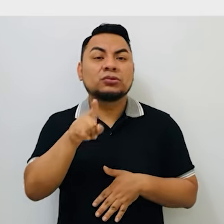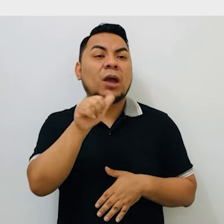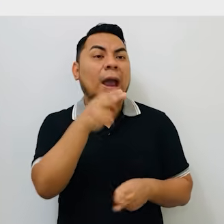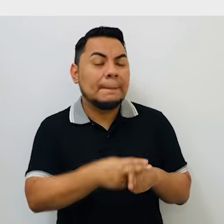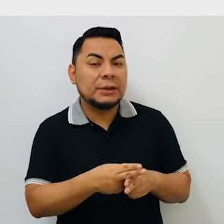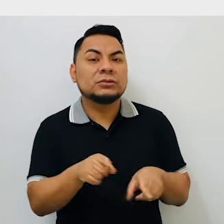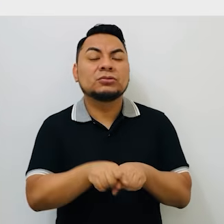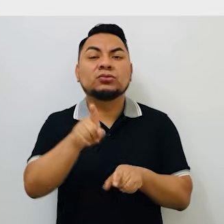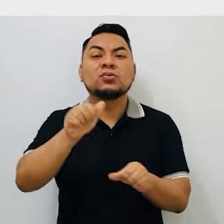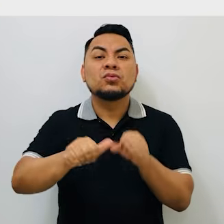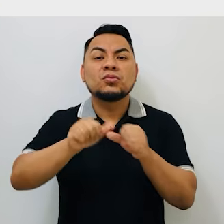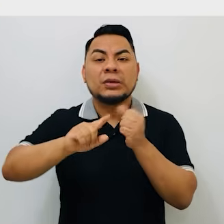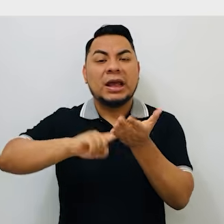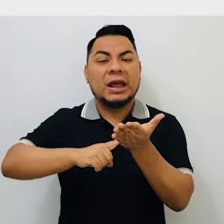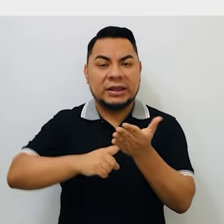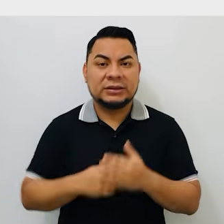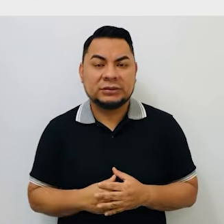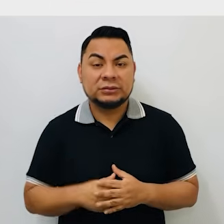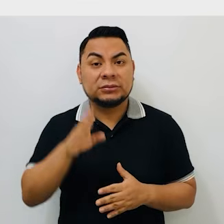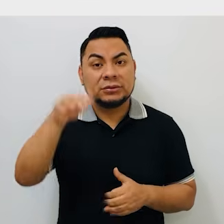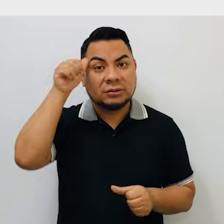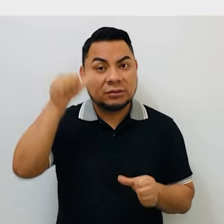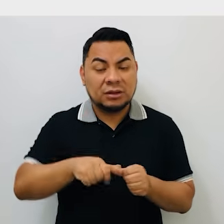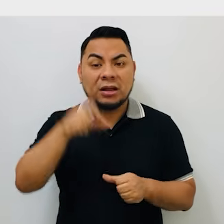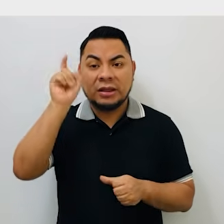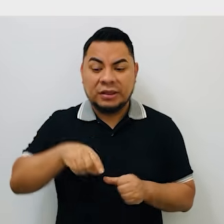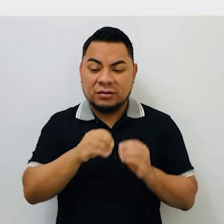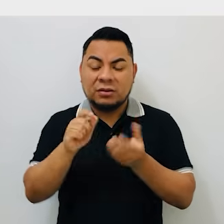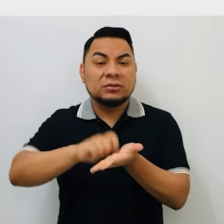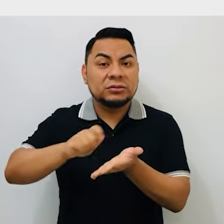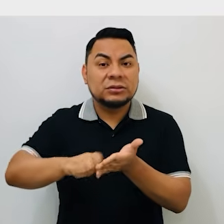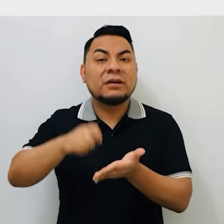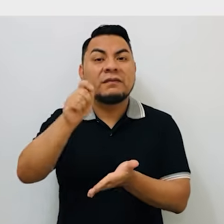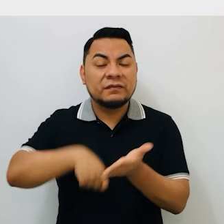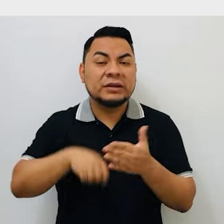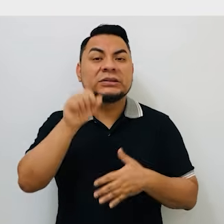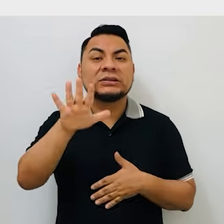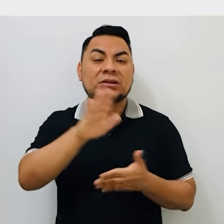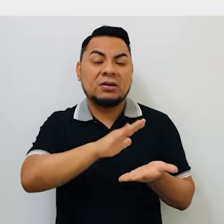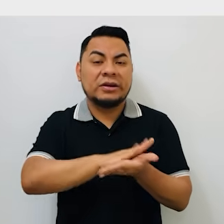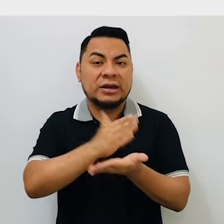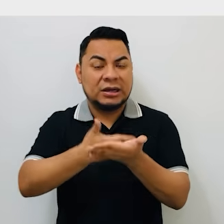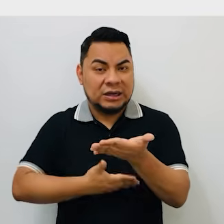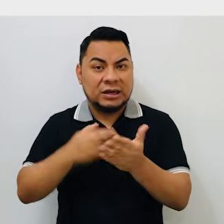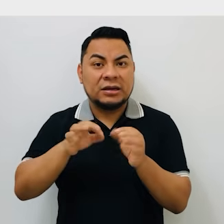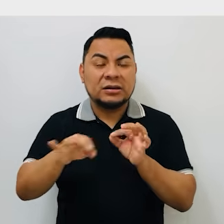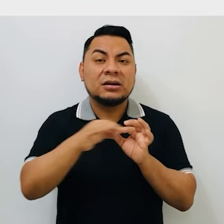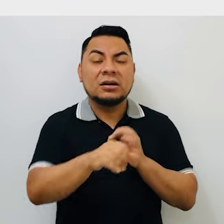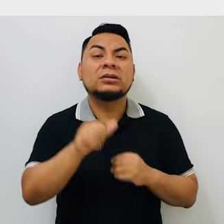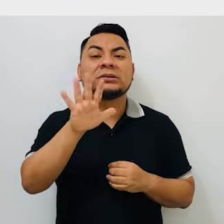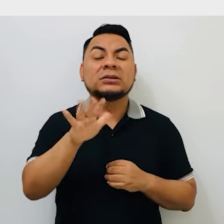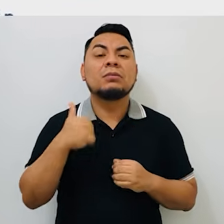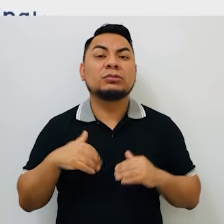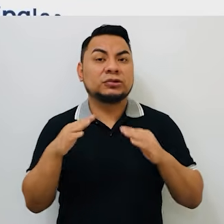nombres, sus apellidos y su número de DNI. Recuerda que se deben llenar y firmar 5 actas regionales